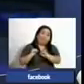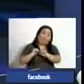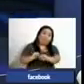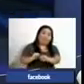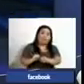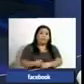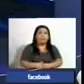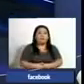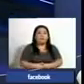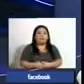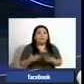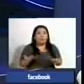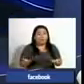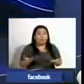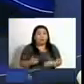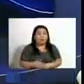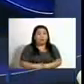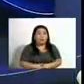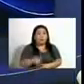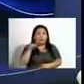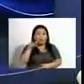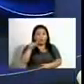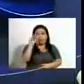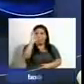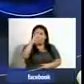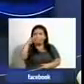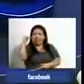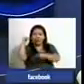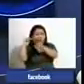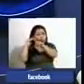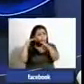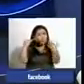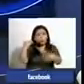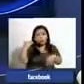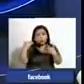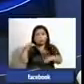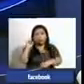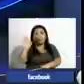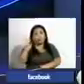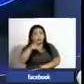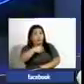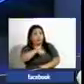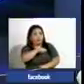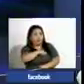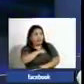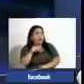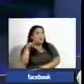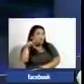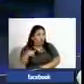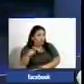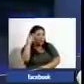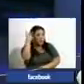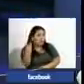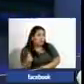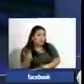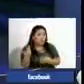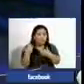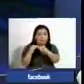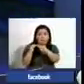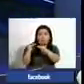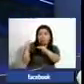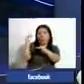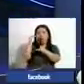y mueren. Por cierto, un país que está viviendo una tremenda crisis es España, que ya superó hoy el umbral de